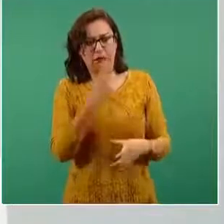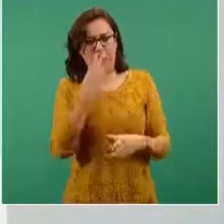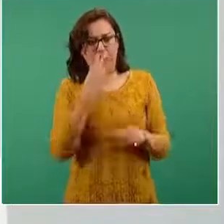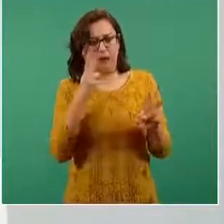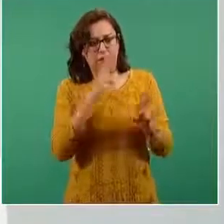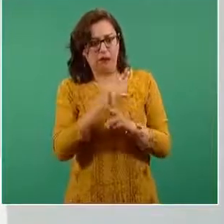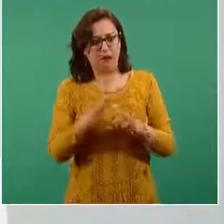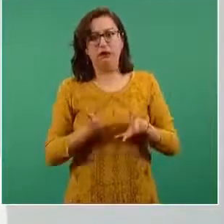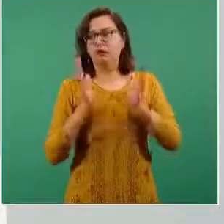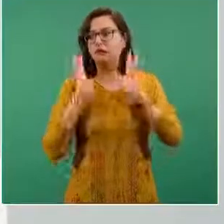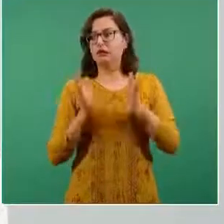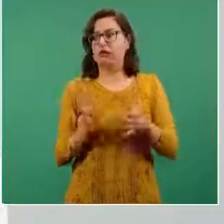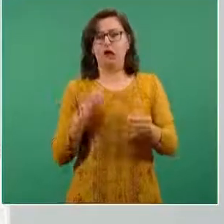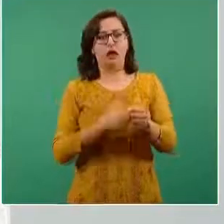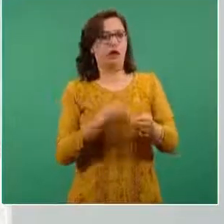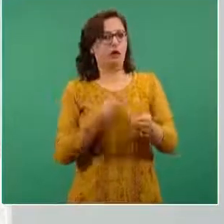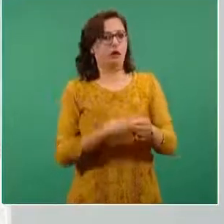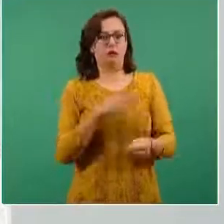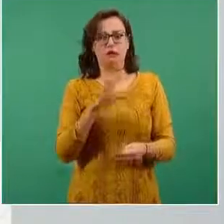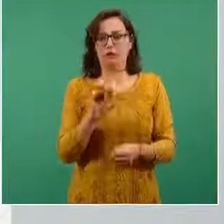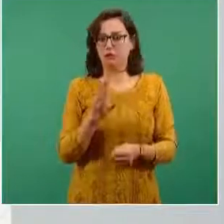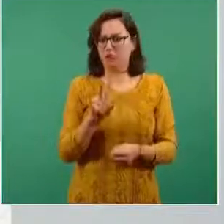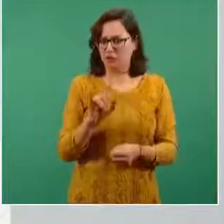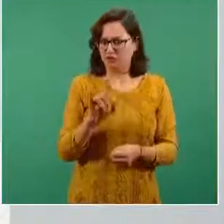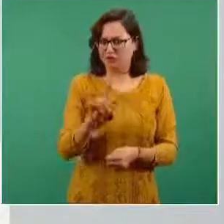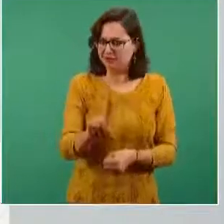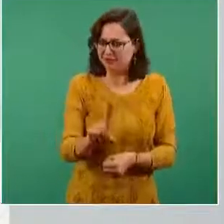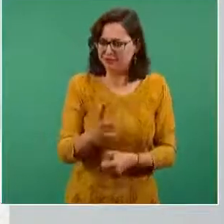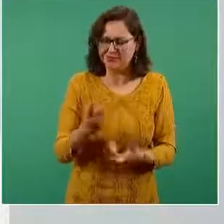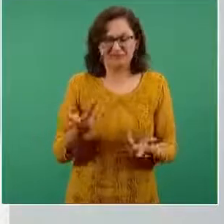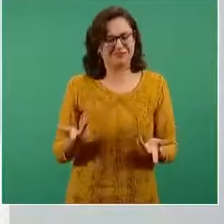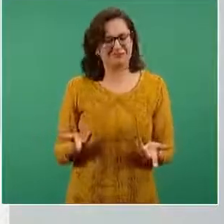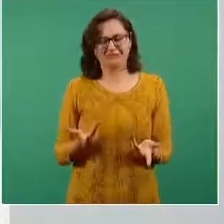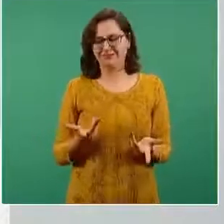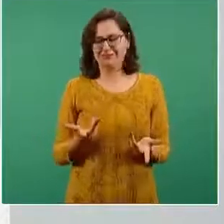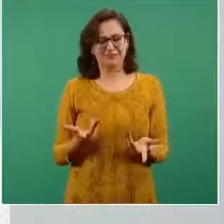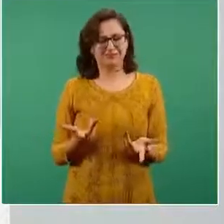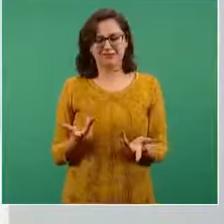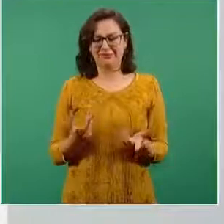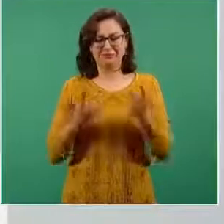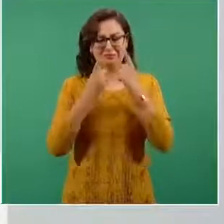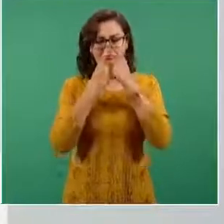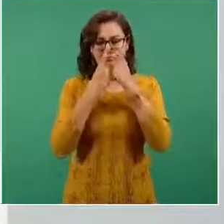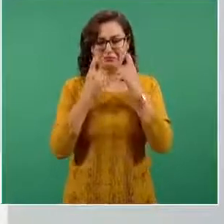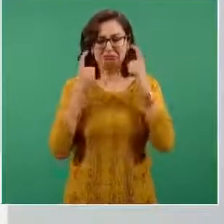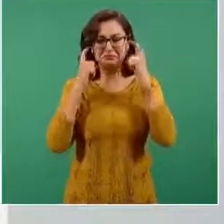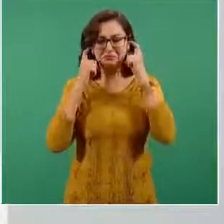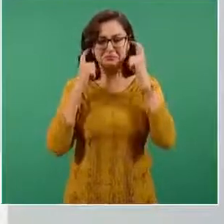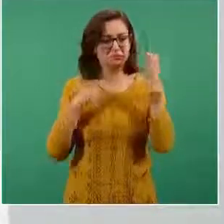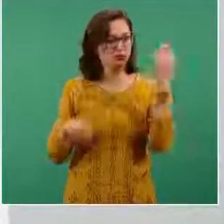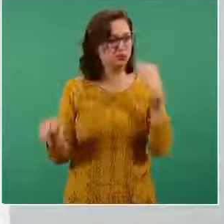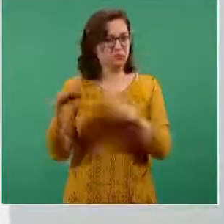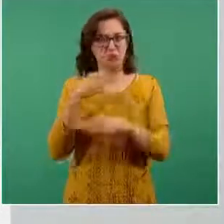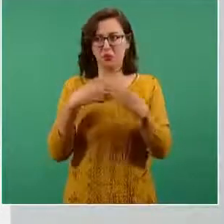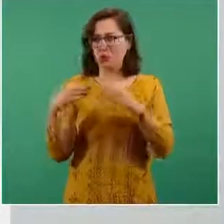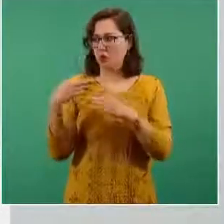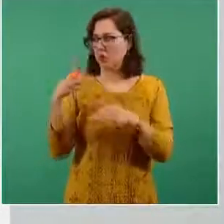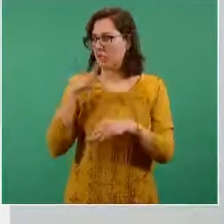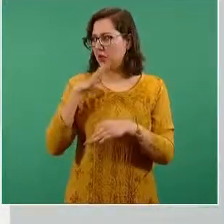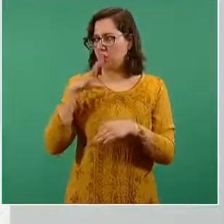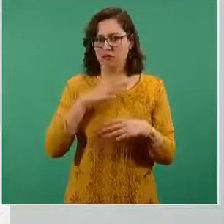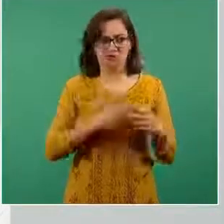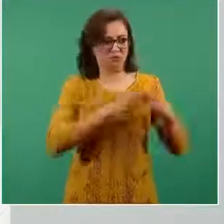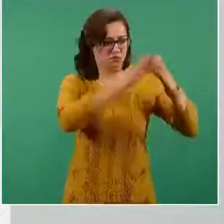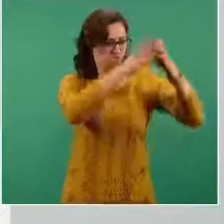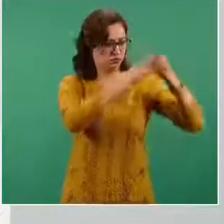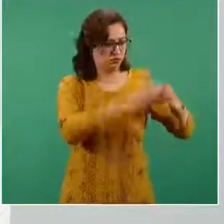tanque de oxígeno ser un caso de COVID en ese momento. Cubrebocas finalmente traemos todos. Un tanque de oxígeno